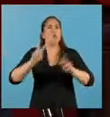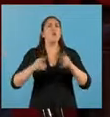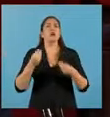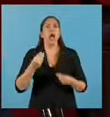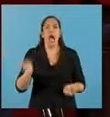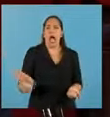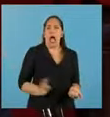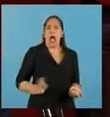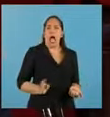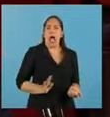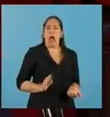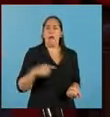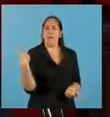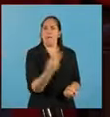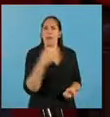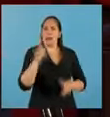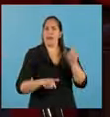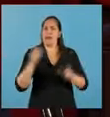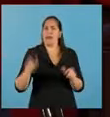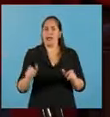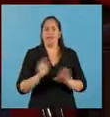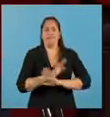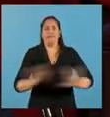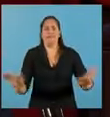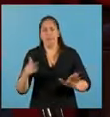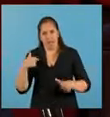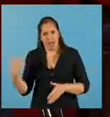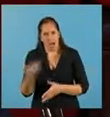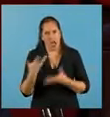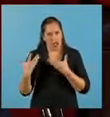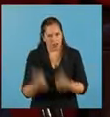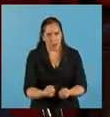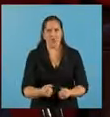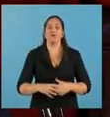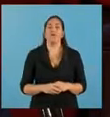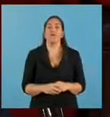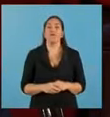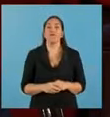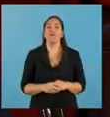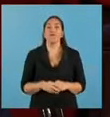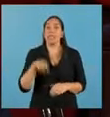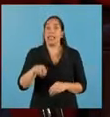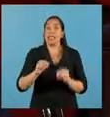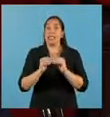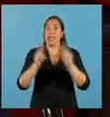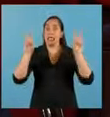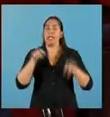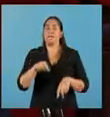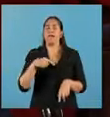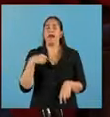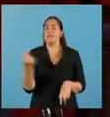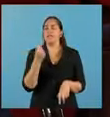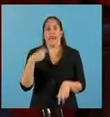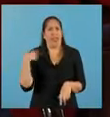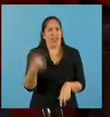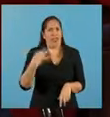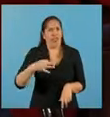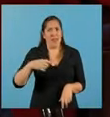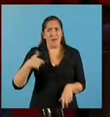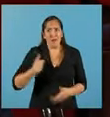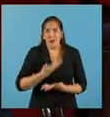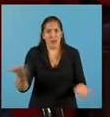hambre que asola a nuestros compatriotas. Quisiera detenerme en este último drama que nos debe avergonzar como